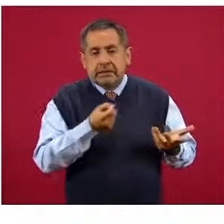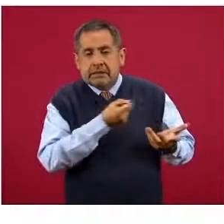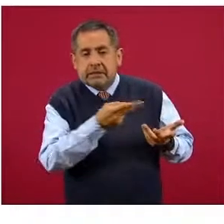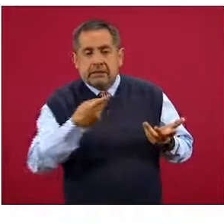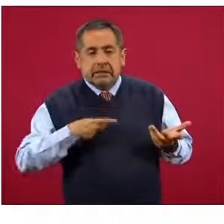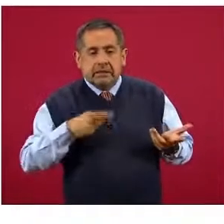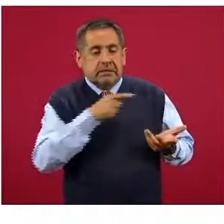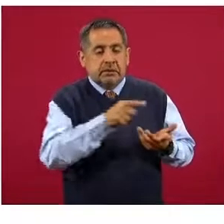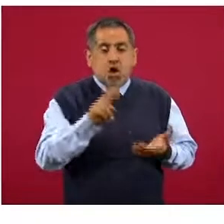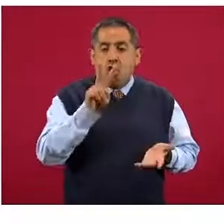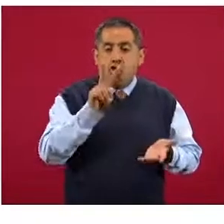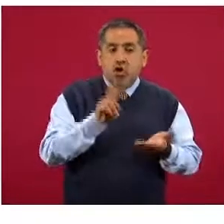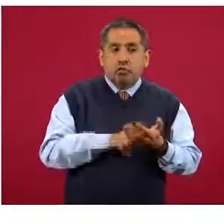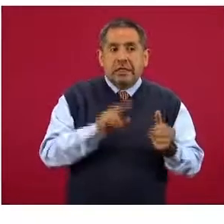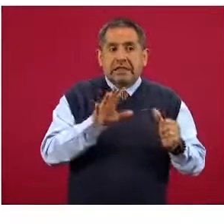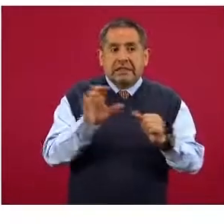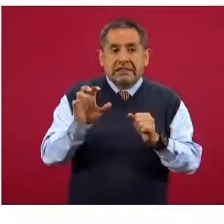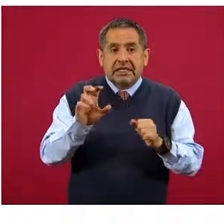identificar